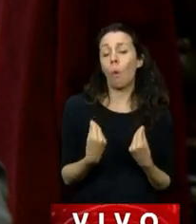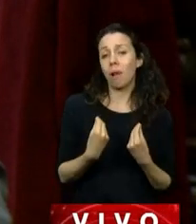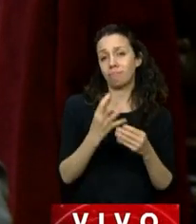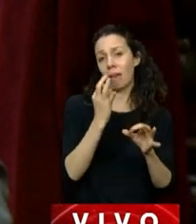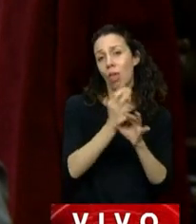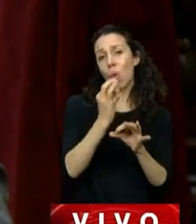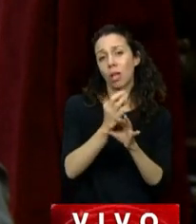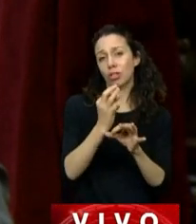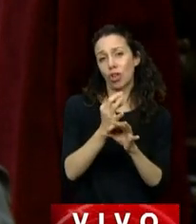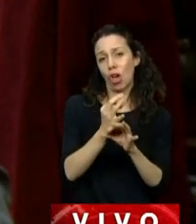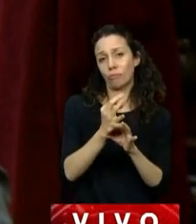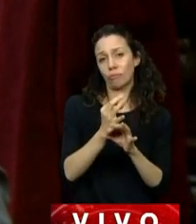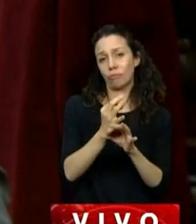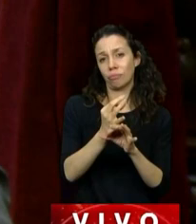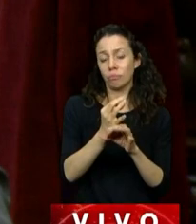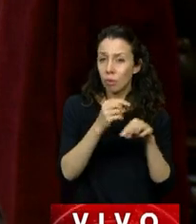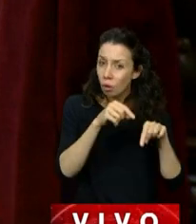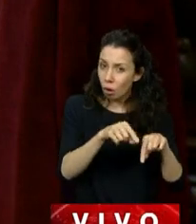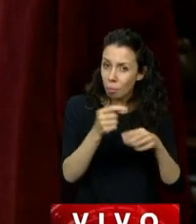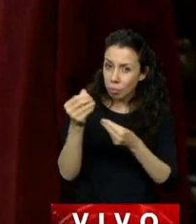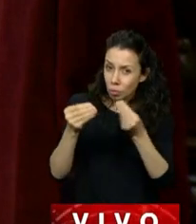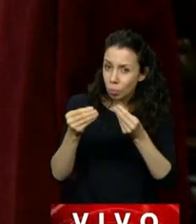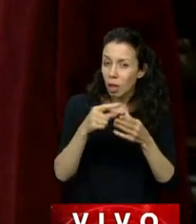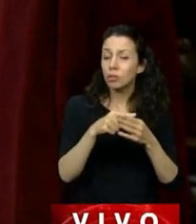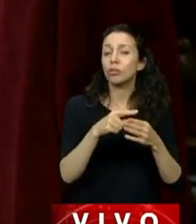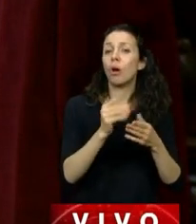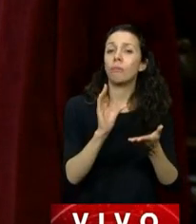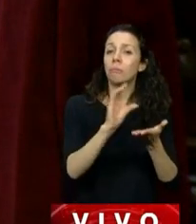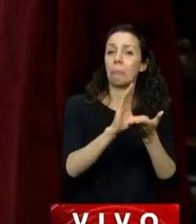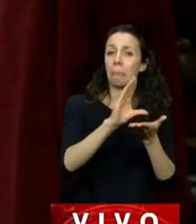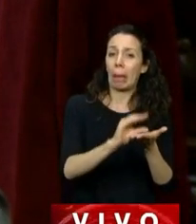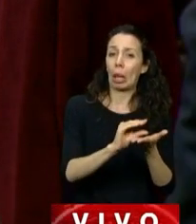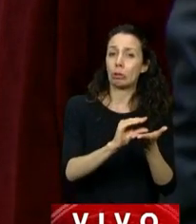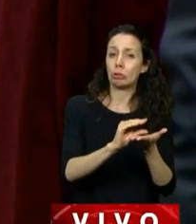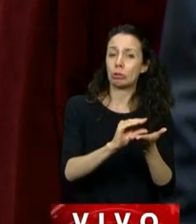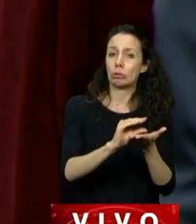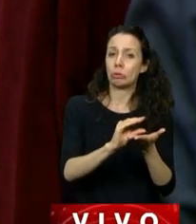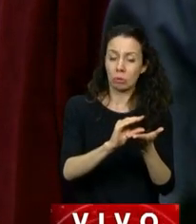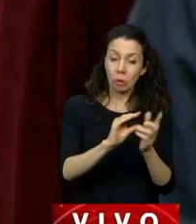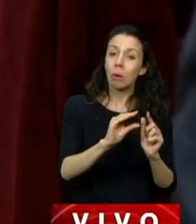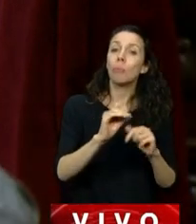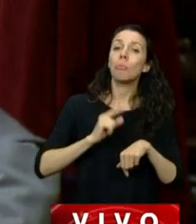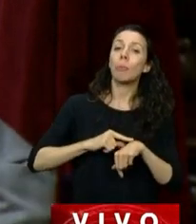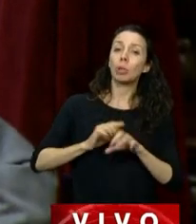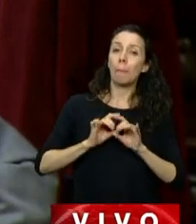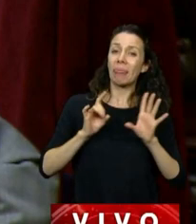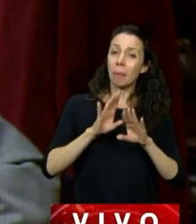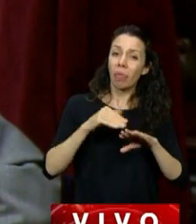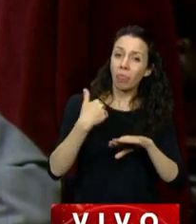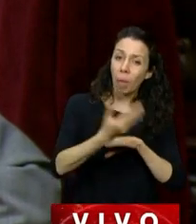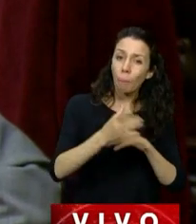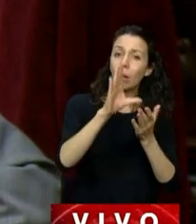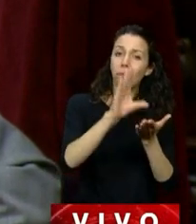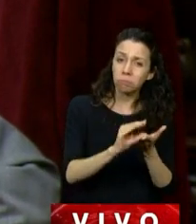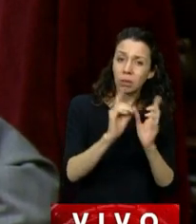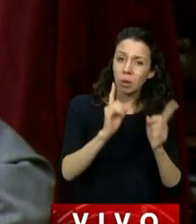educación. Y hoy tenemos un recorte. Y tenemos un recorte después de una pandemia que ha dañado la calidad educativa de nuestros niños y nuestros